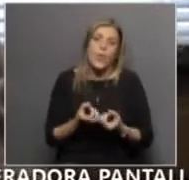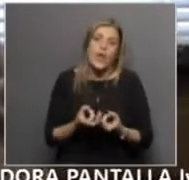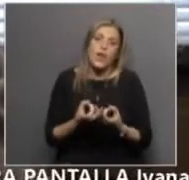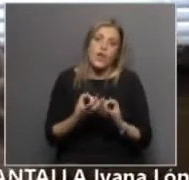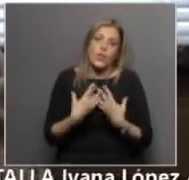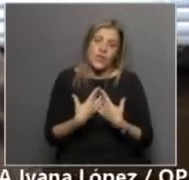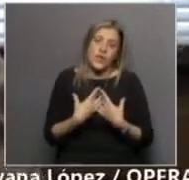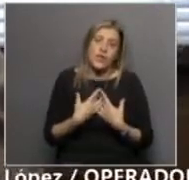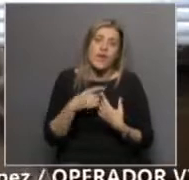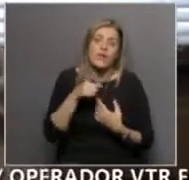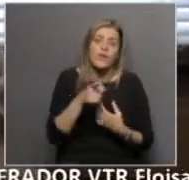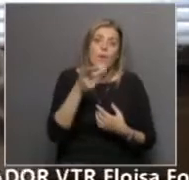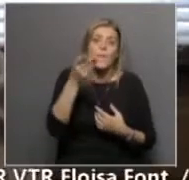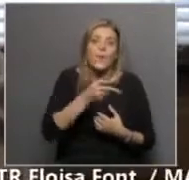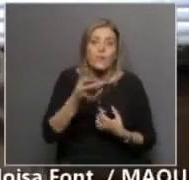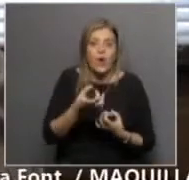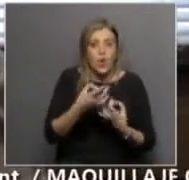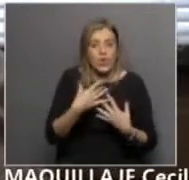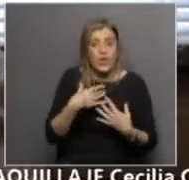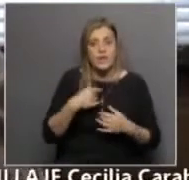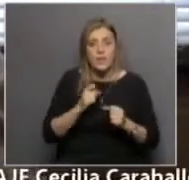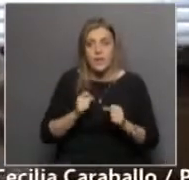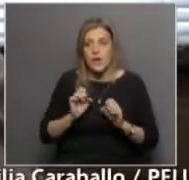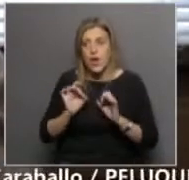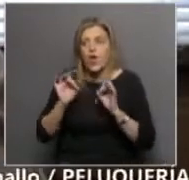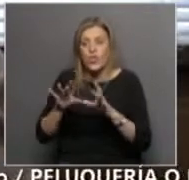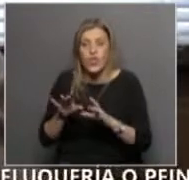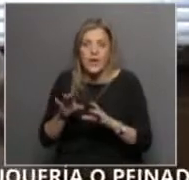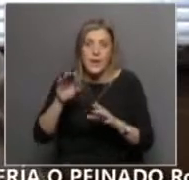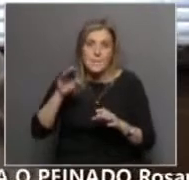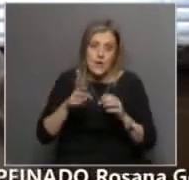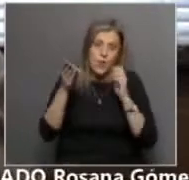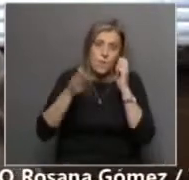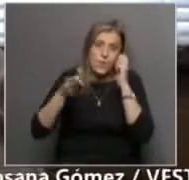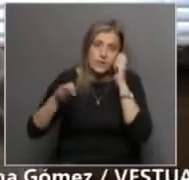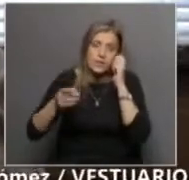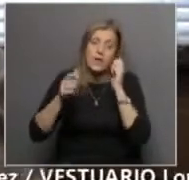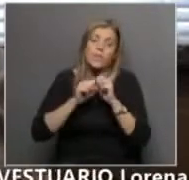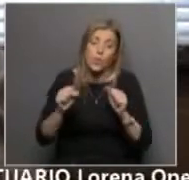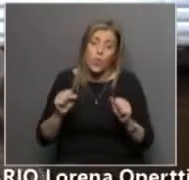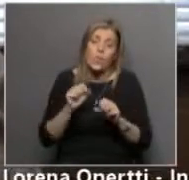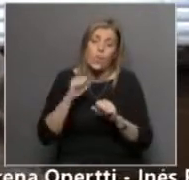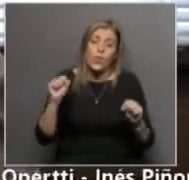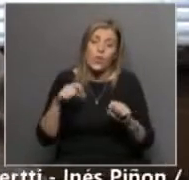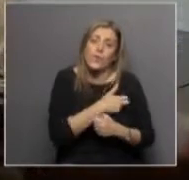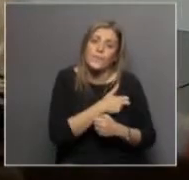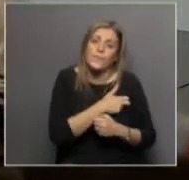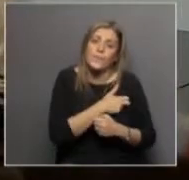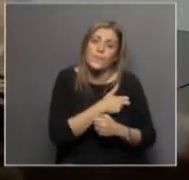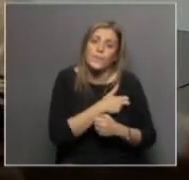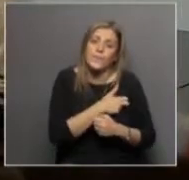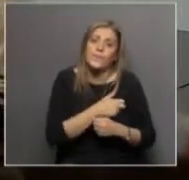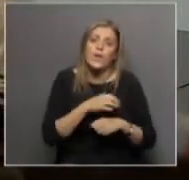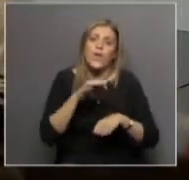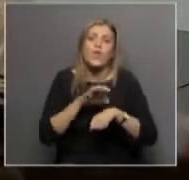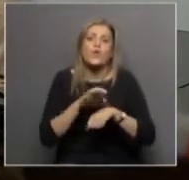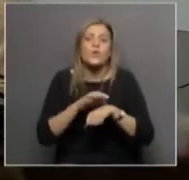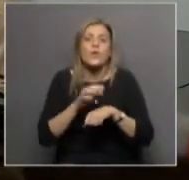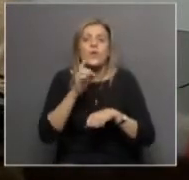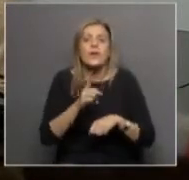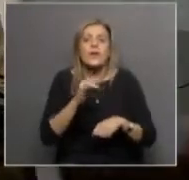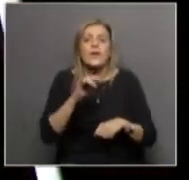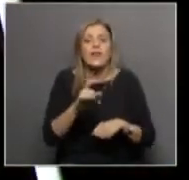es muy importante resaltar que uno de los principales objetivos de estas vacunas era tratar de